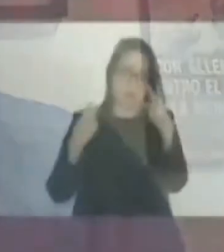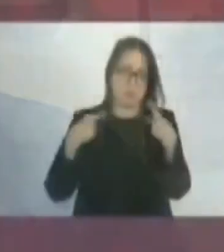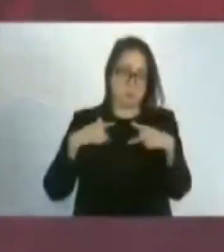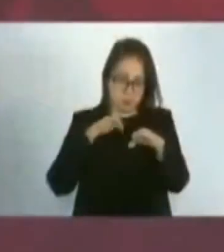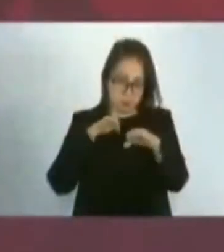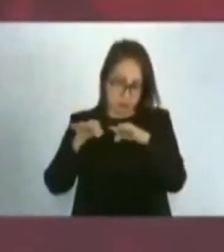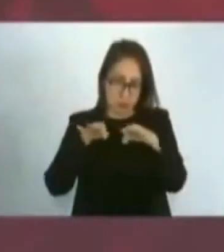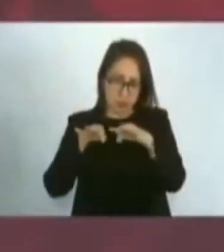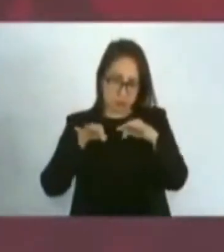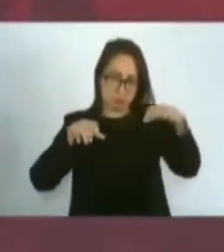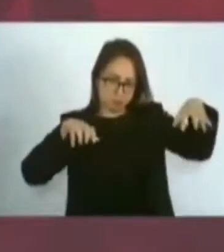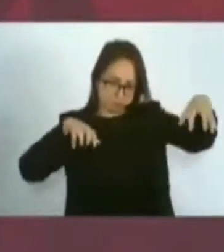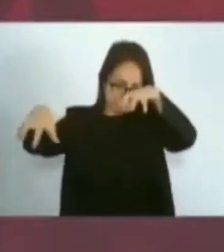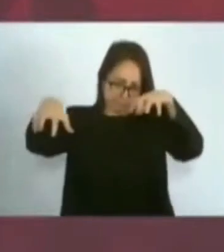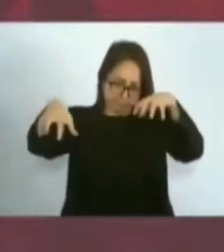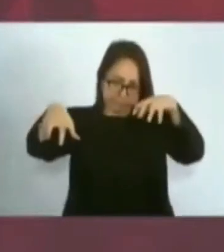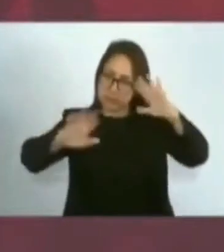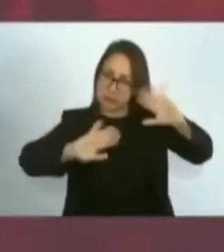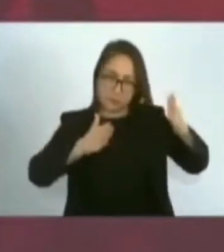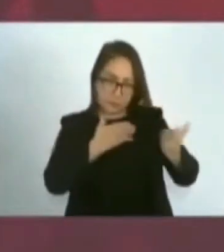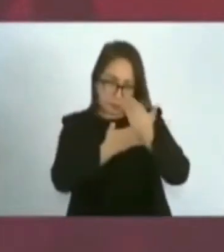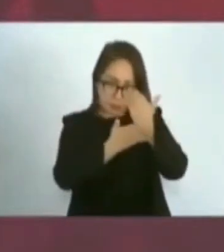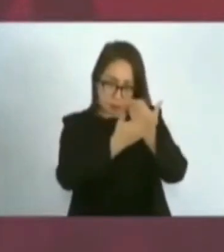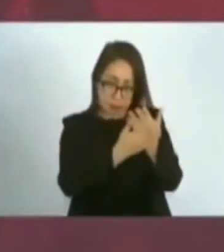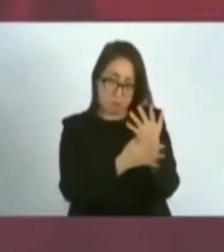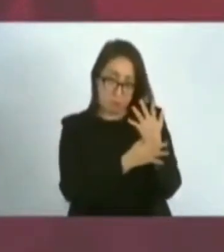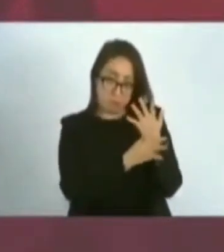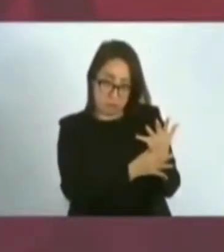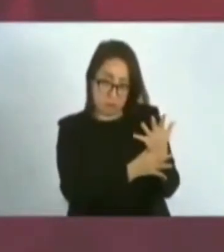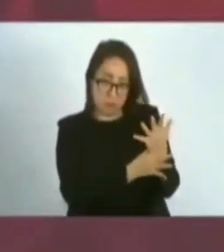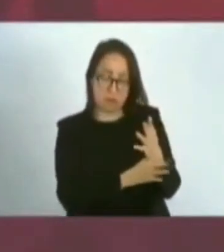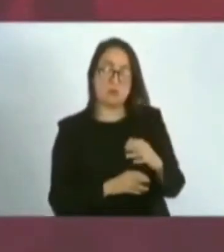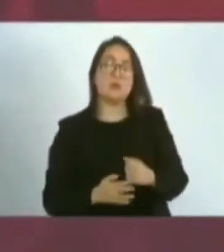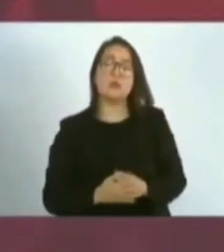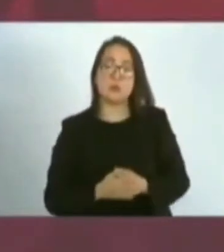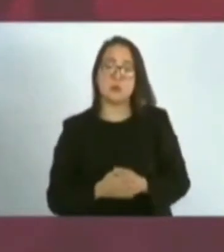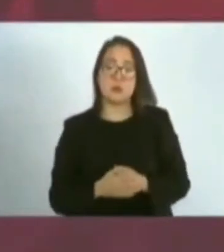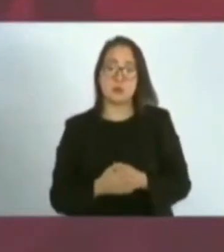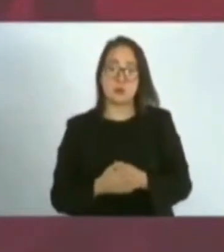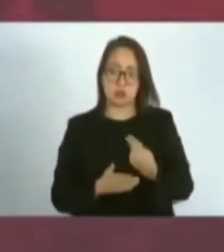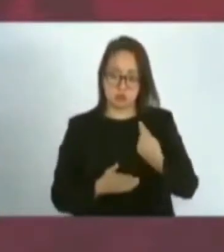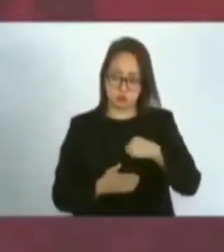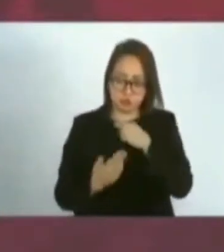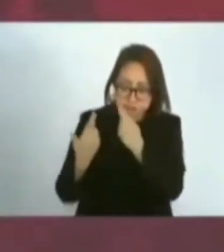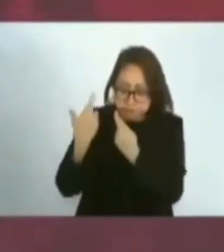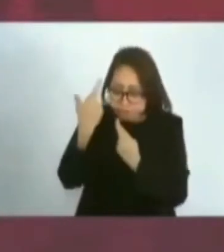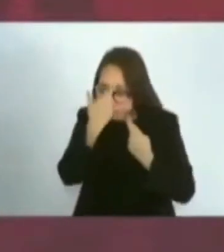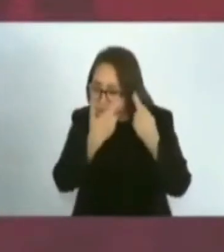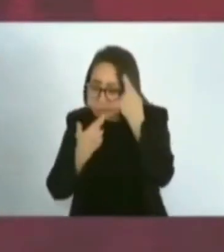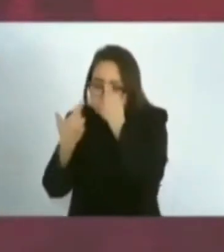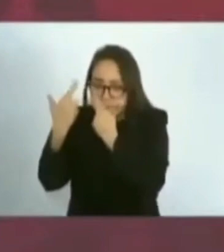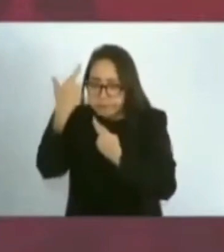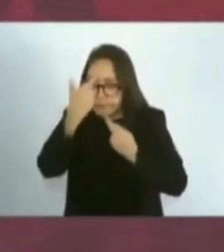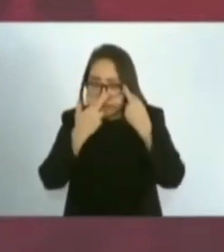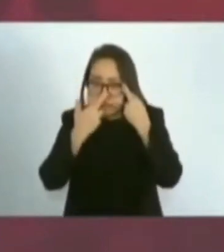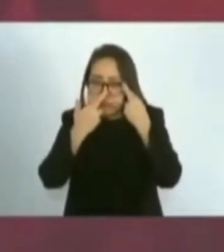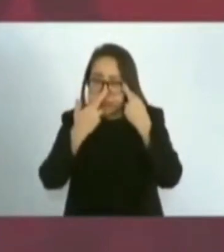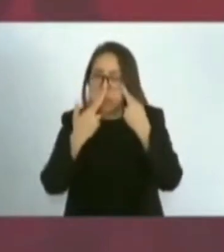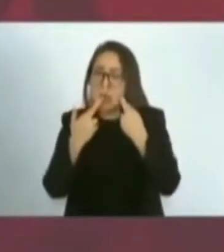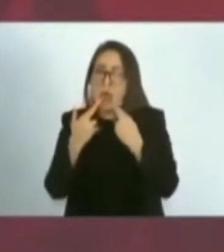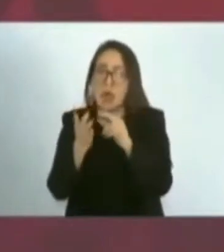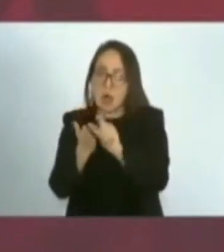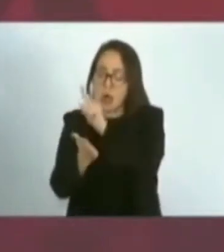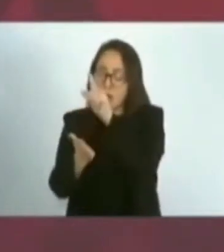Los derechos conquistados históricamente y los derechos que durante la cuarta transformación se han defendido y de verdad se han